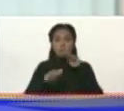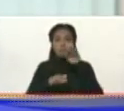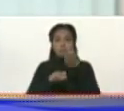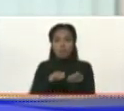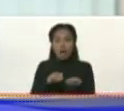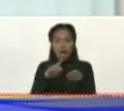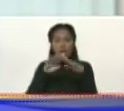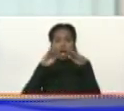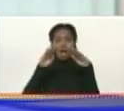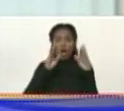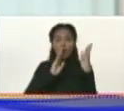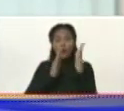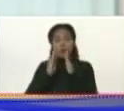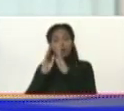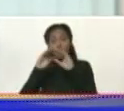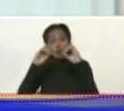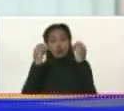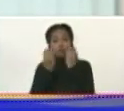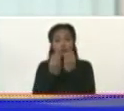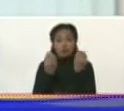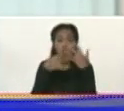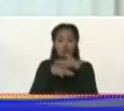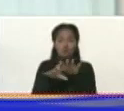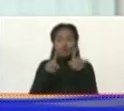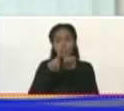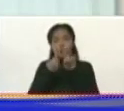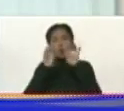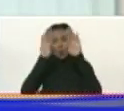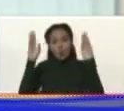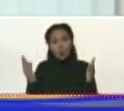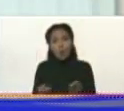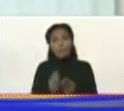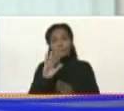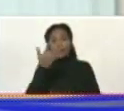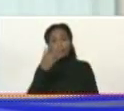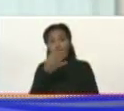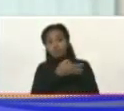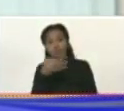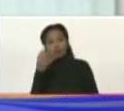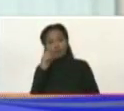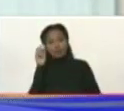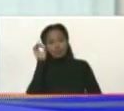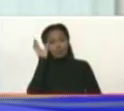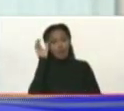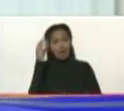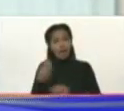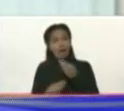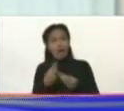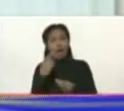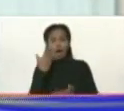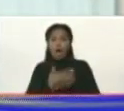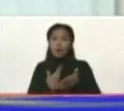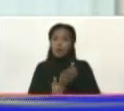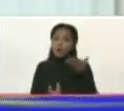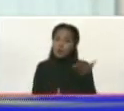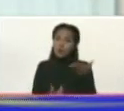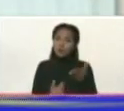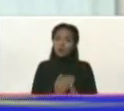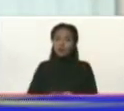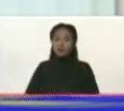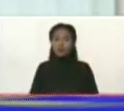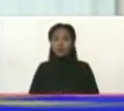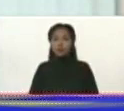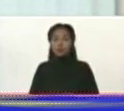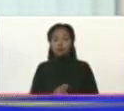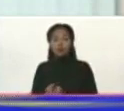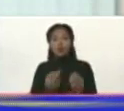gran organización articuladora a nivel mundial. Pero me parece extraordinaria esta idea que acaban de ustedes de proponer. y yo